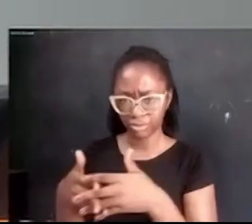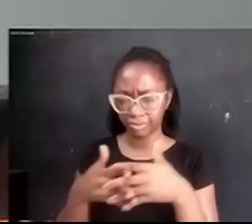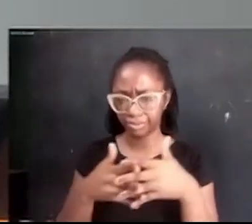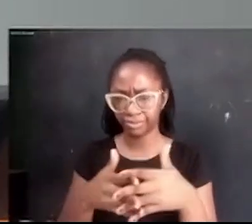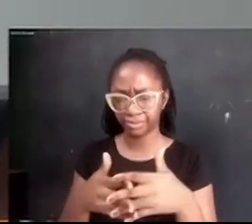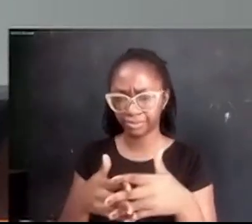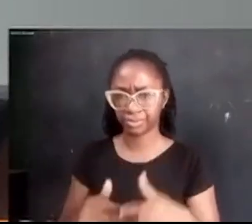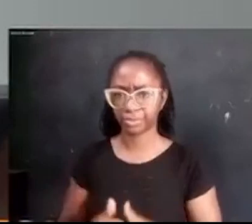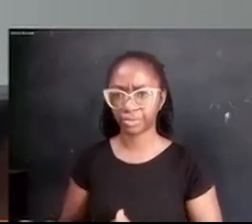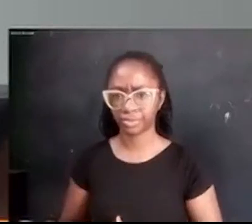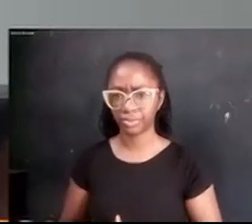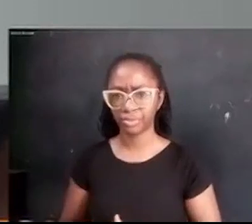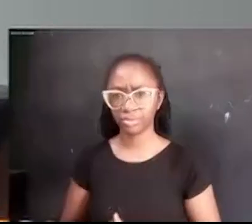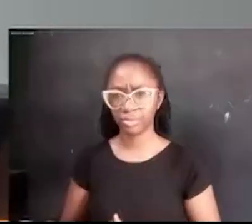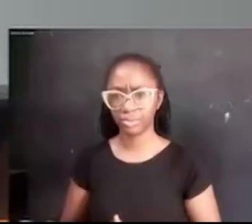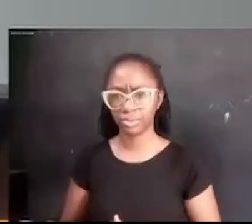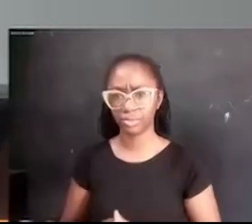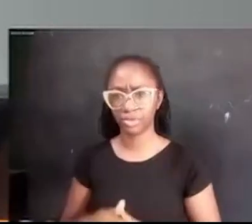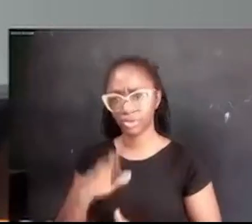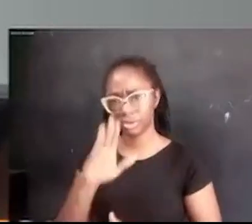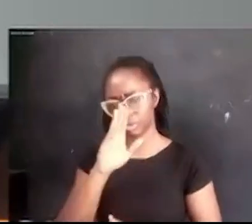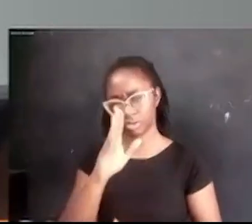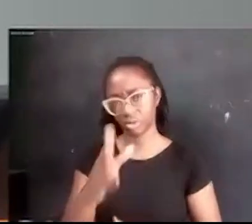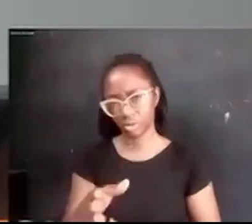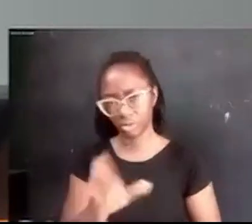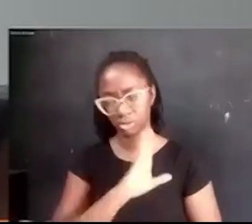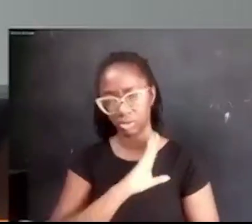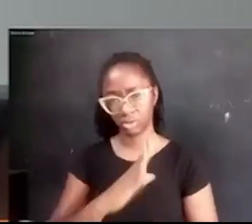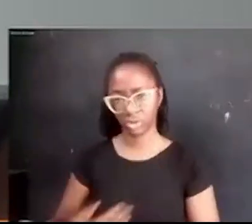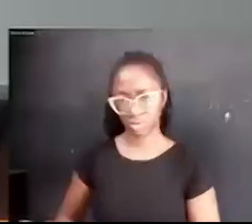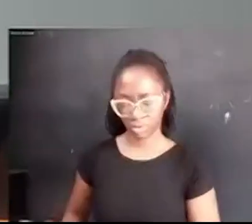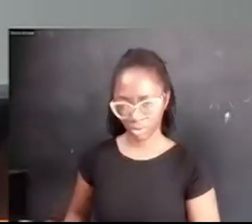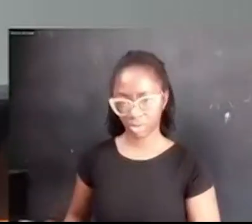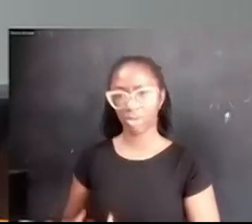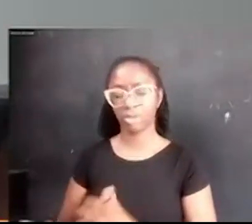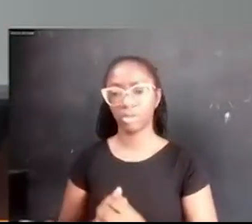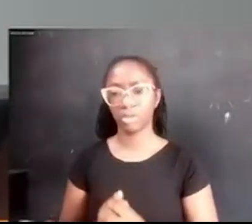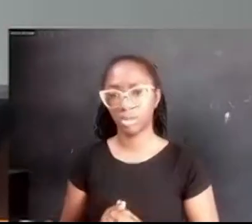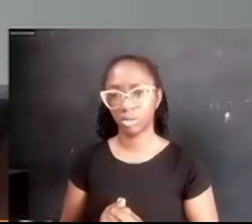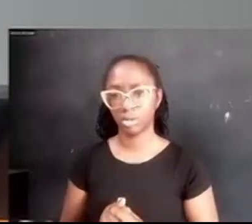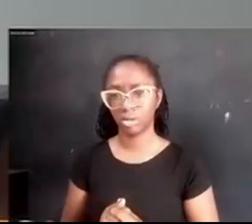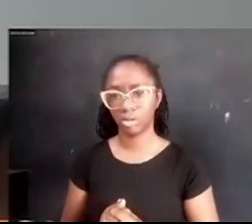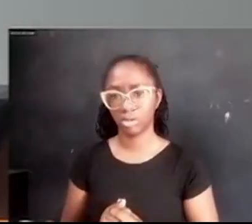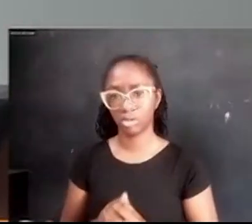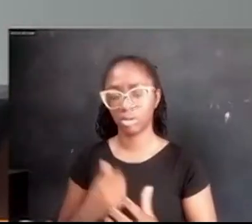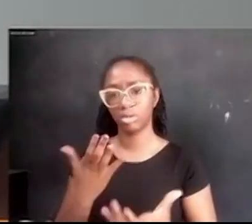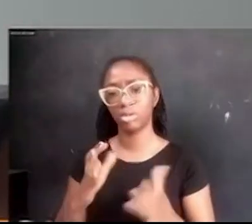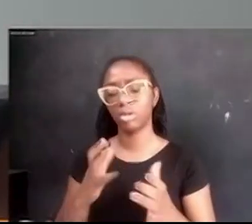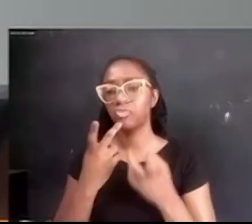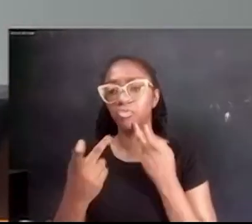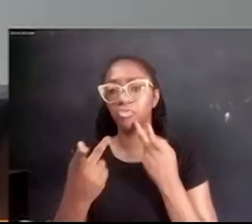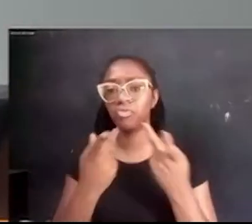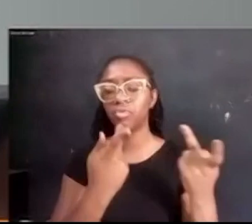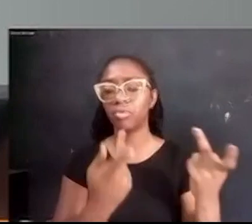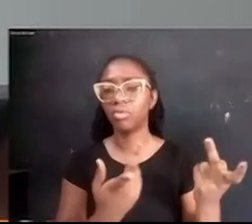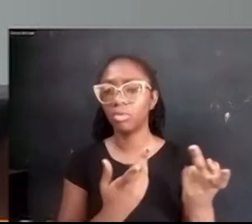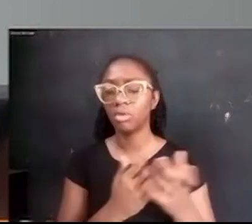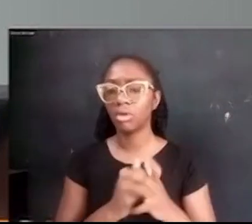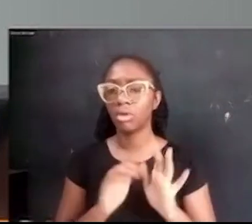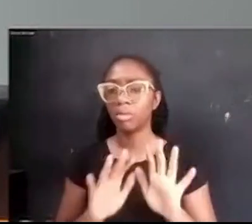de inmediato otorgaron al gobierno los medios para enfrentar la crisis de Argelia.